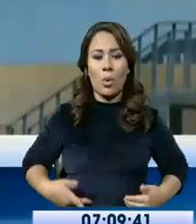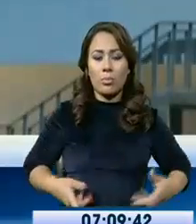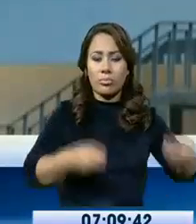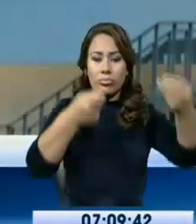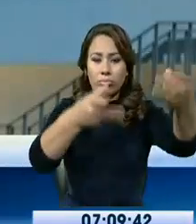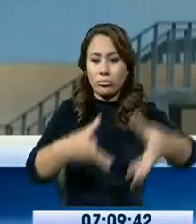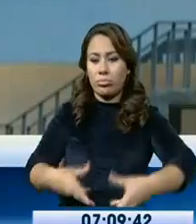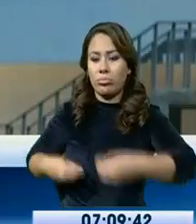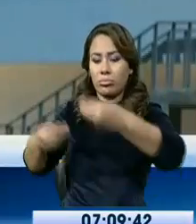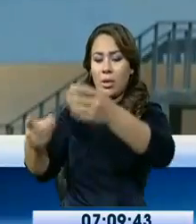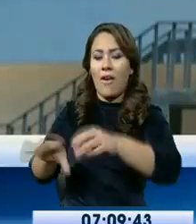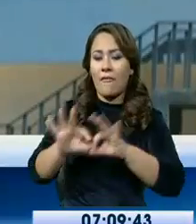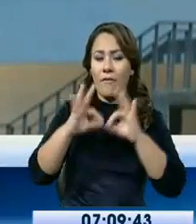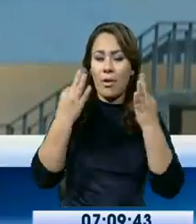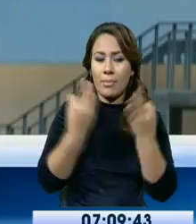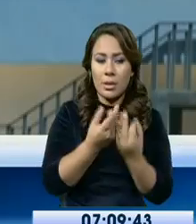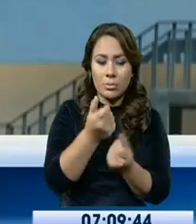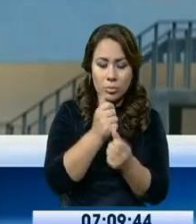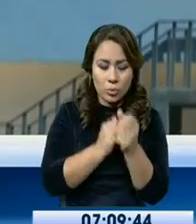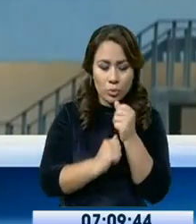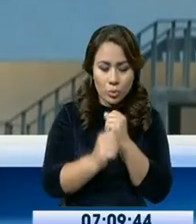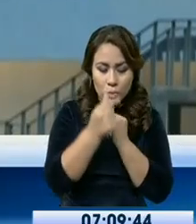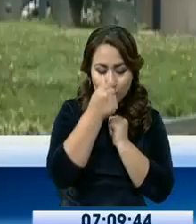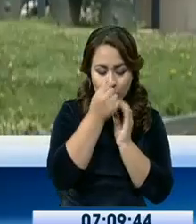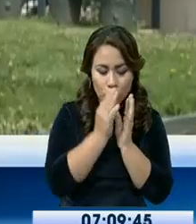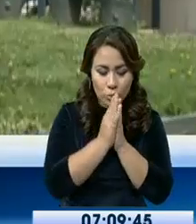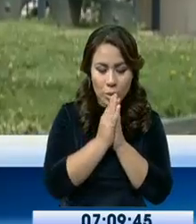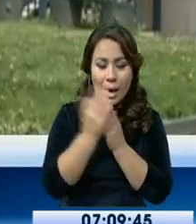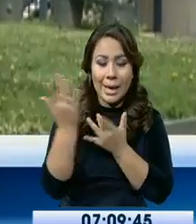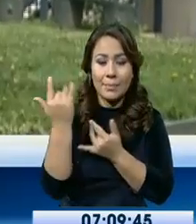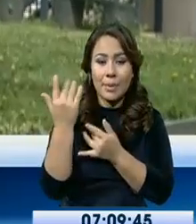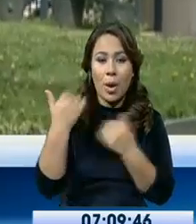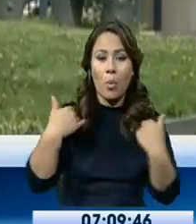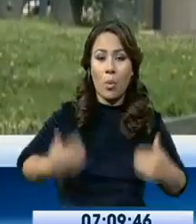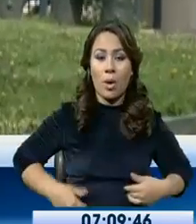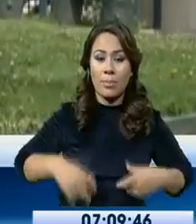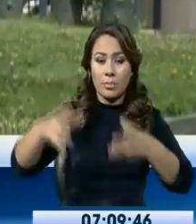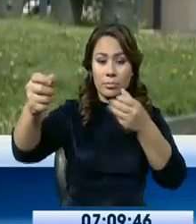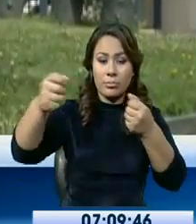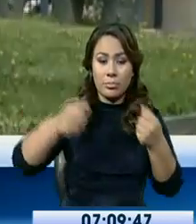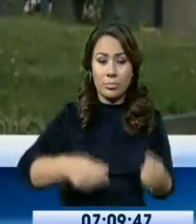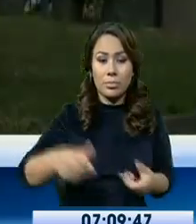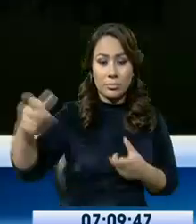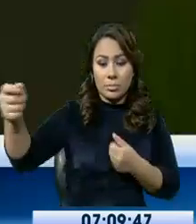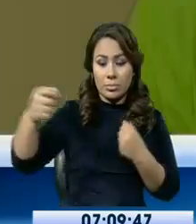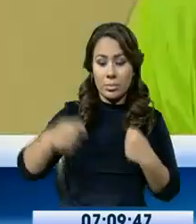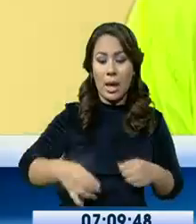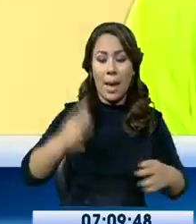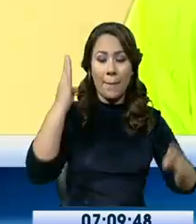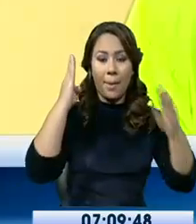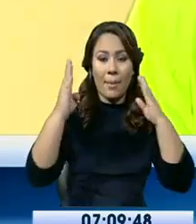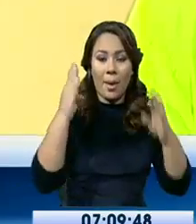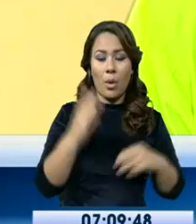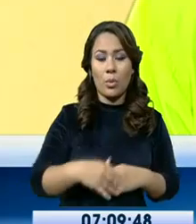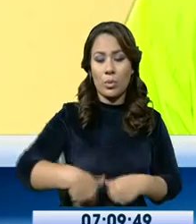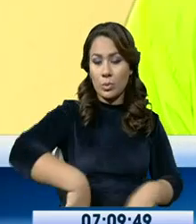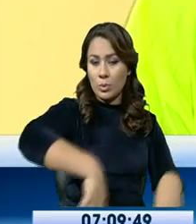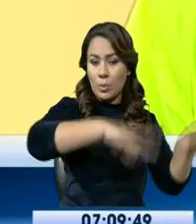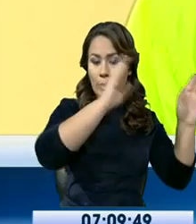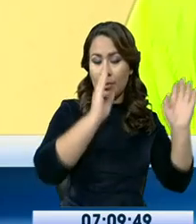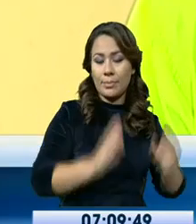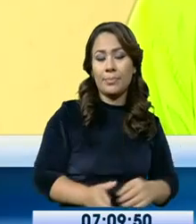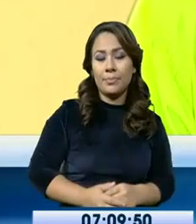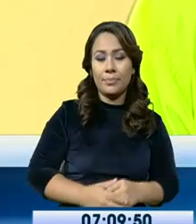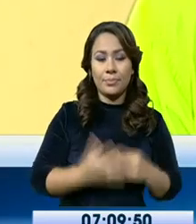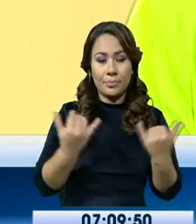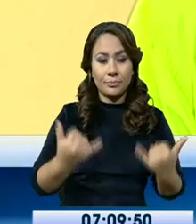señora llegaron para hacer los trámites de defunción y volver con los restos a Babahoyo, de donde era oriunda la pareja. Por parte de Fiscalía hemos recibido